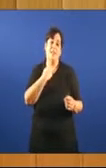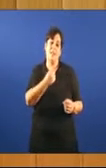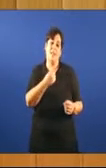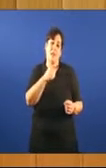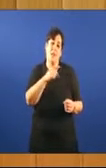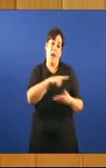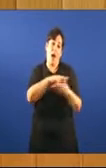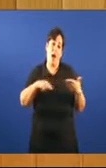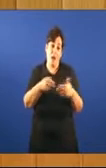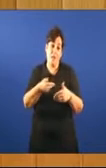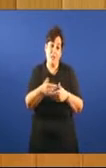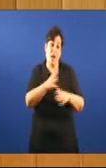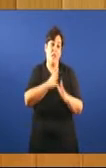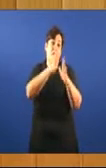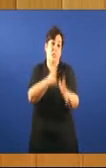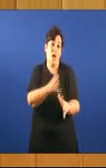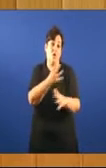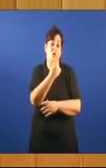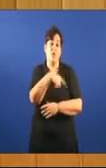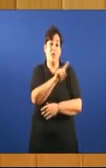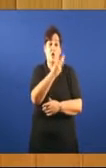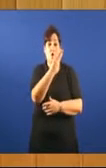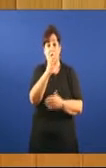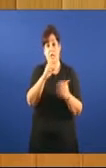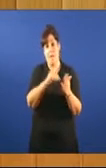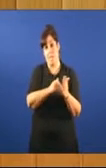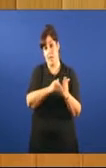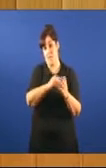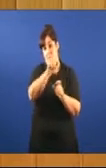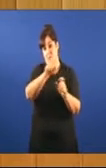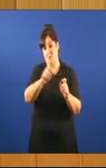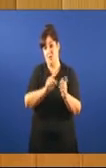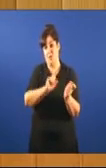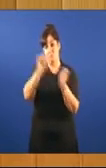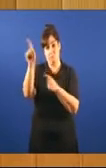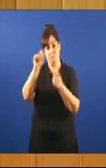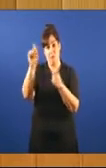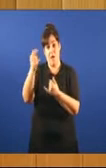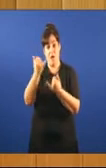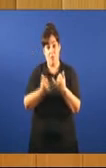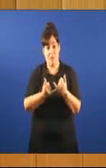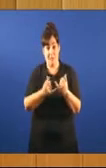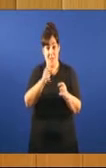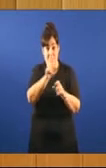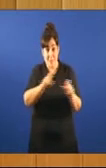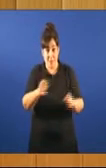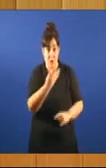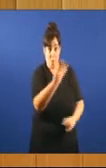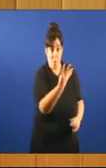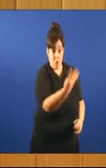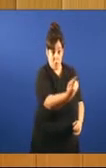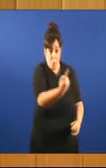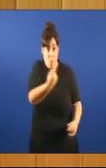nos vindeiros 10 anos. E só 4 de cada 10 persoas estarán en idade de